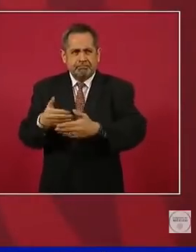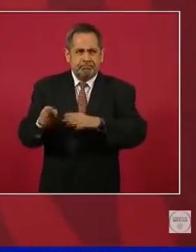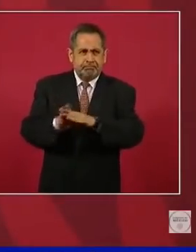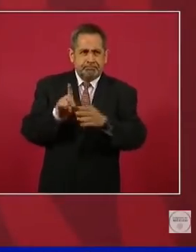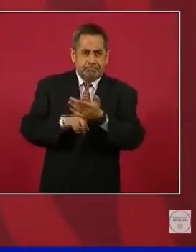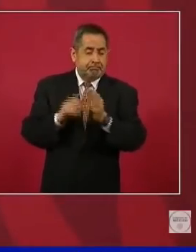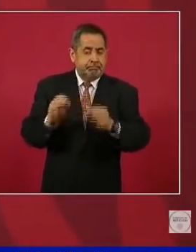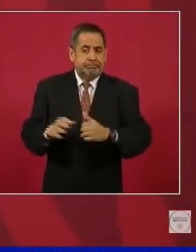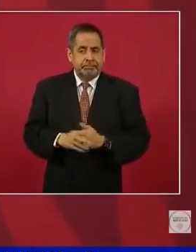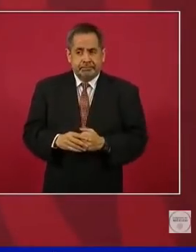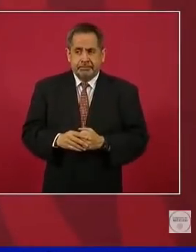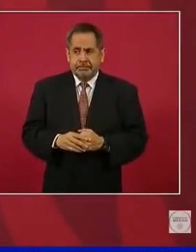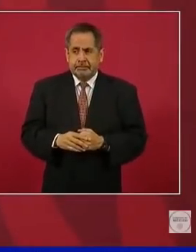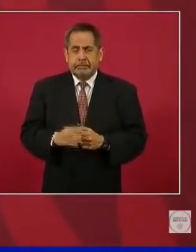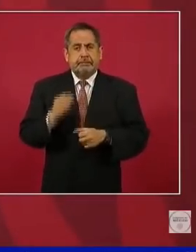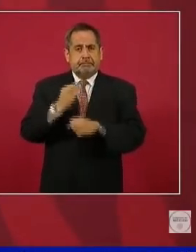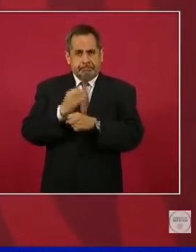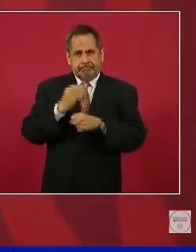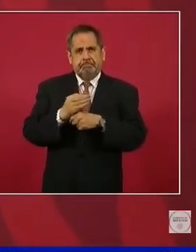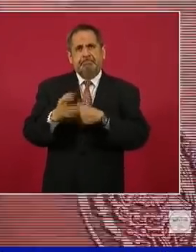y estamos enfrentando